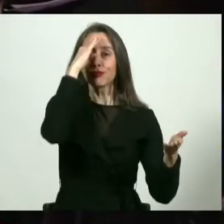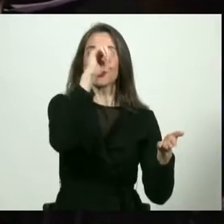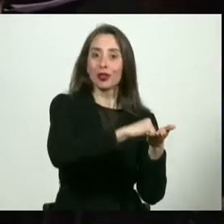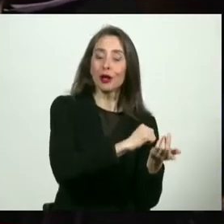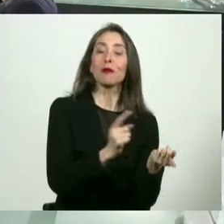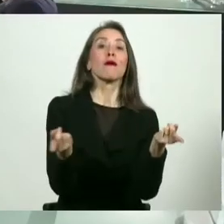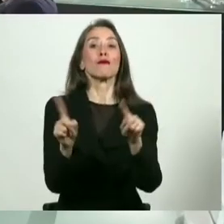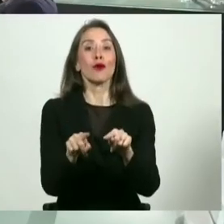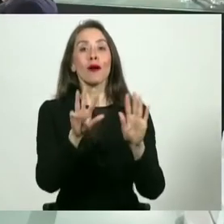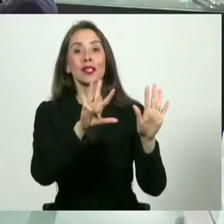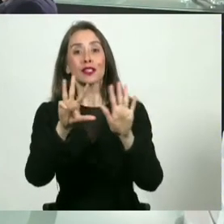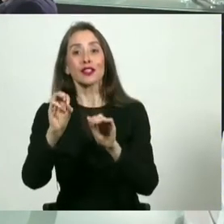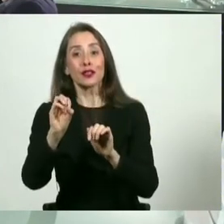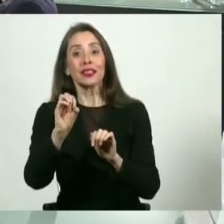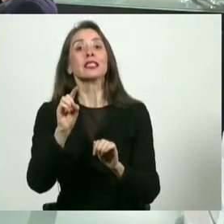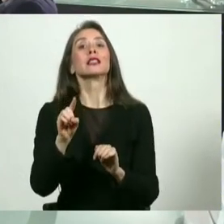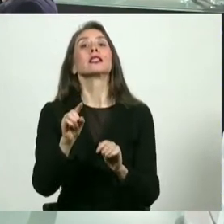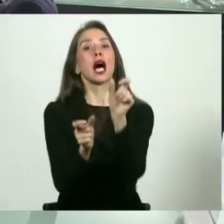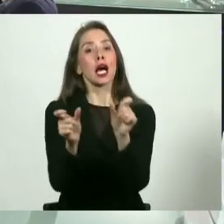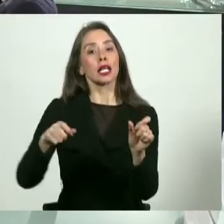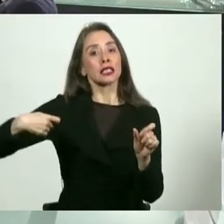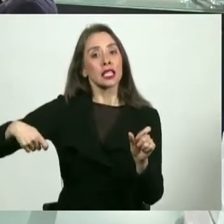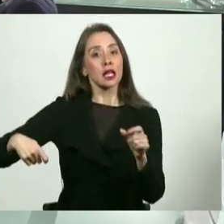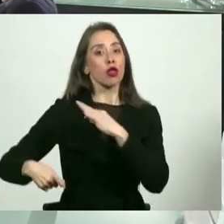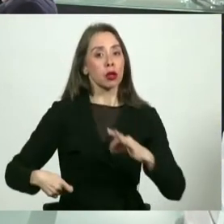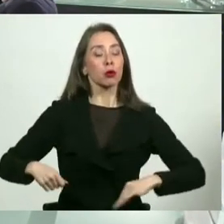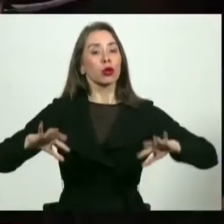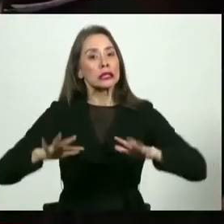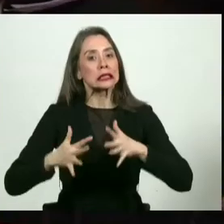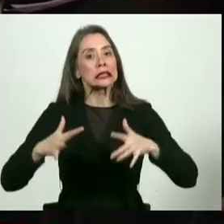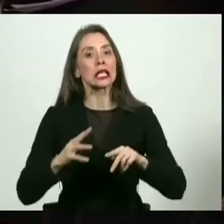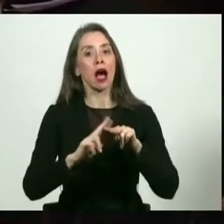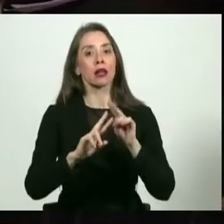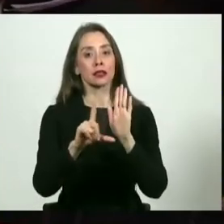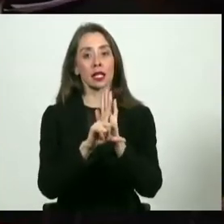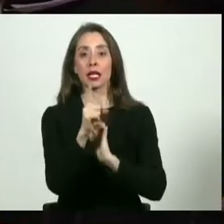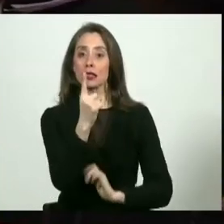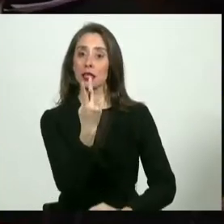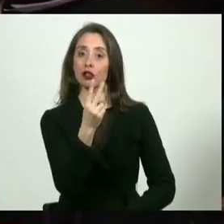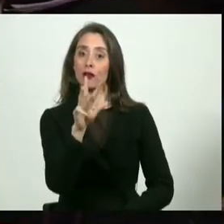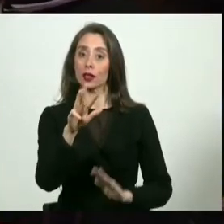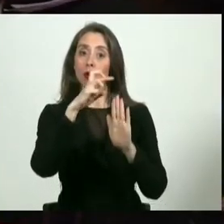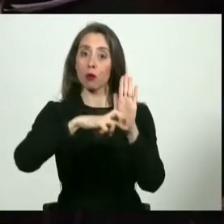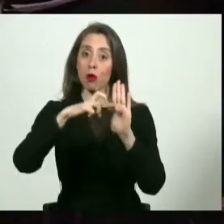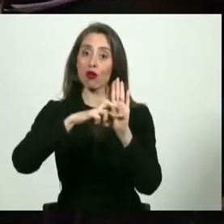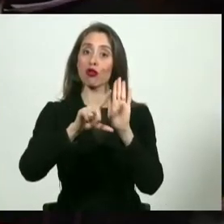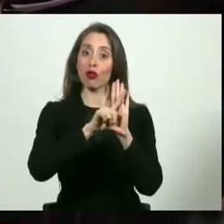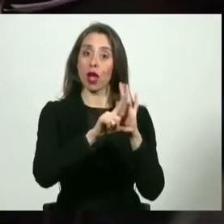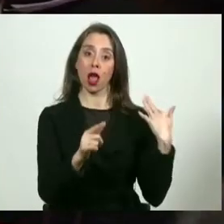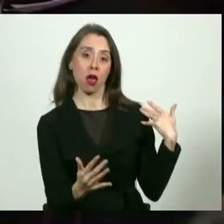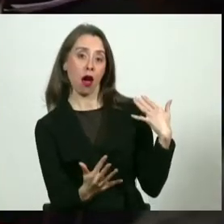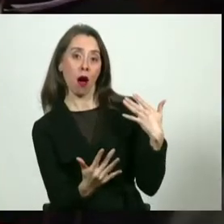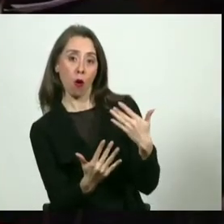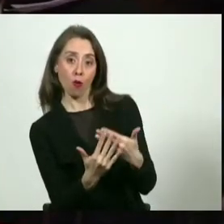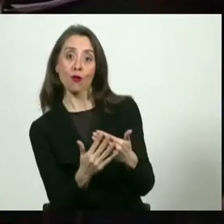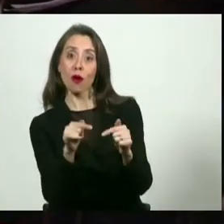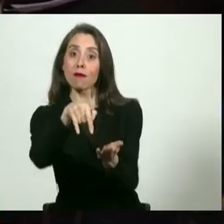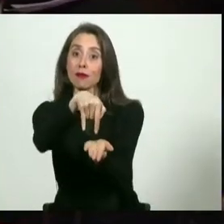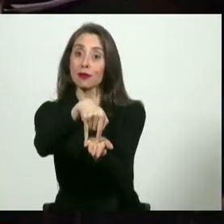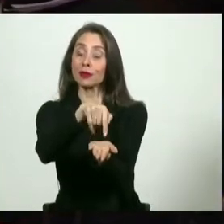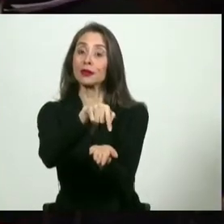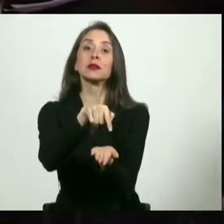esfuerzo de senadores, de diputados en legislar. Por nada hay 129 proyectos de ley. Pero sí hay